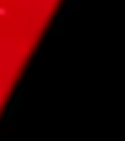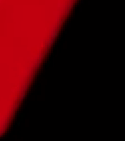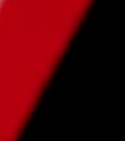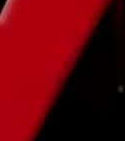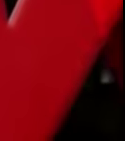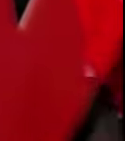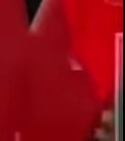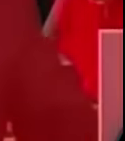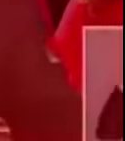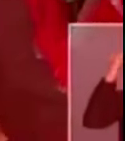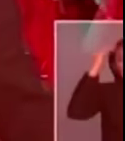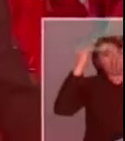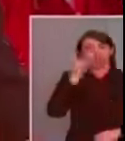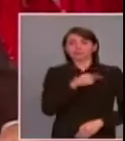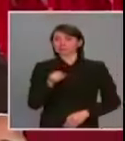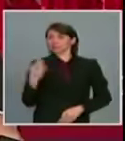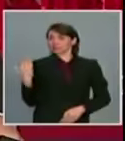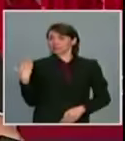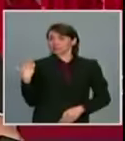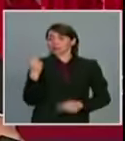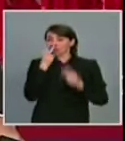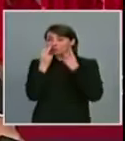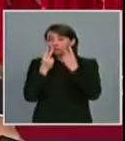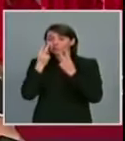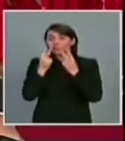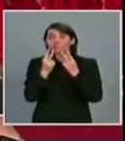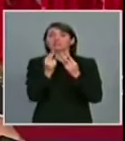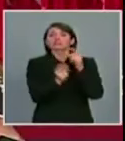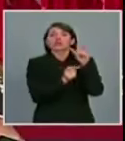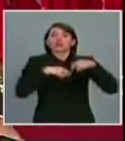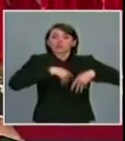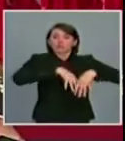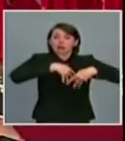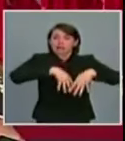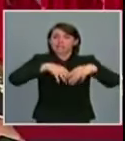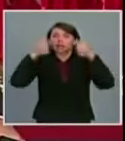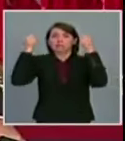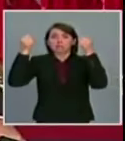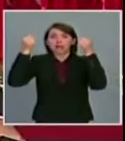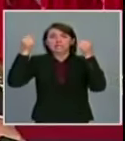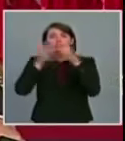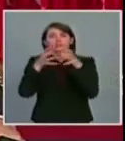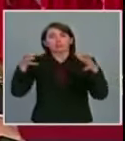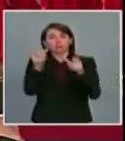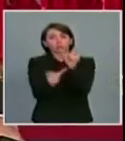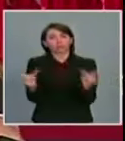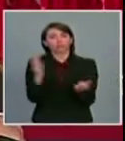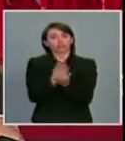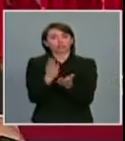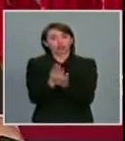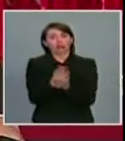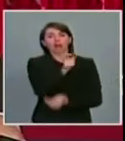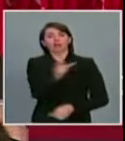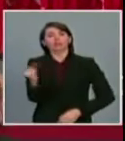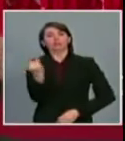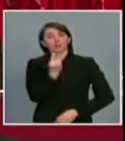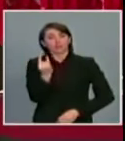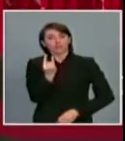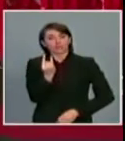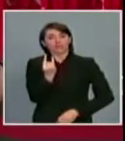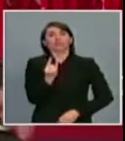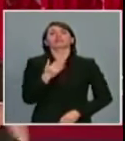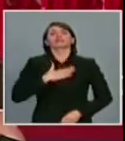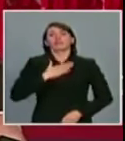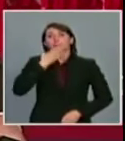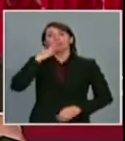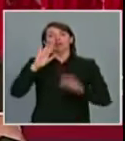conexión. En las últimas semanas hemos visto marchar y manifestarse a muchos escolares y universitarios por una